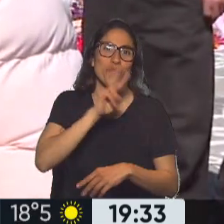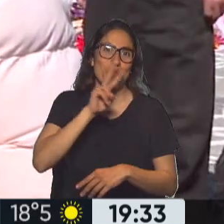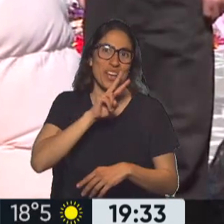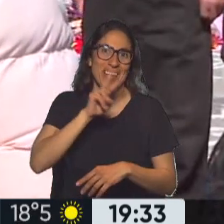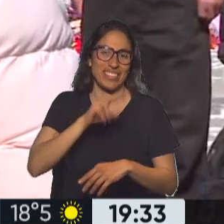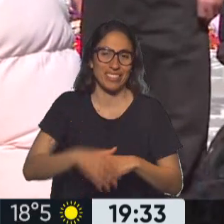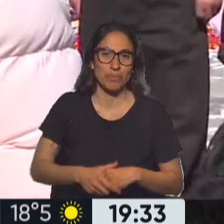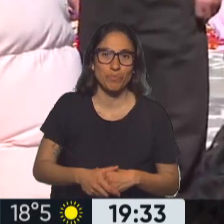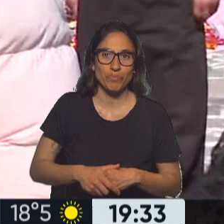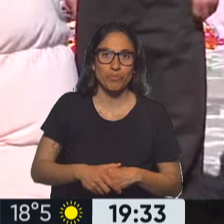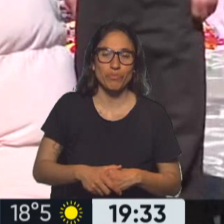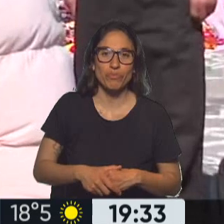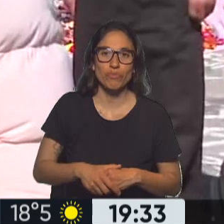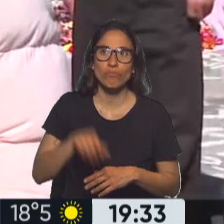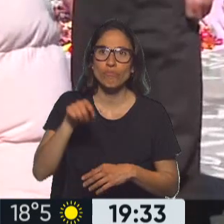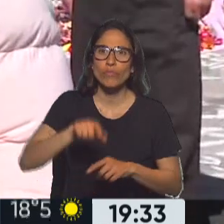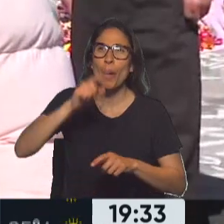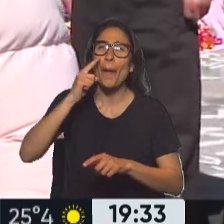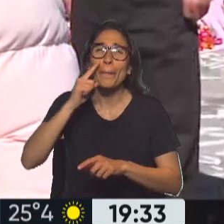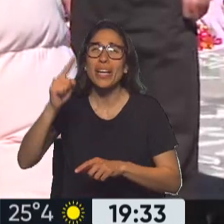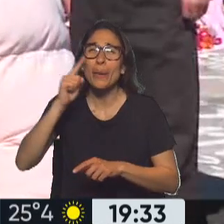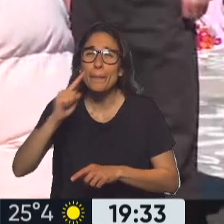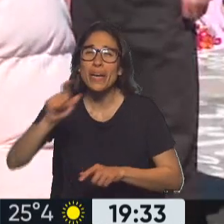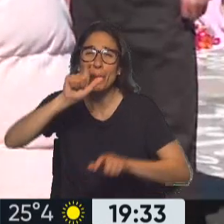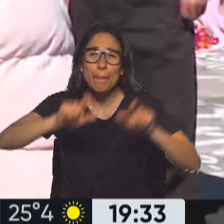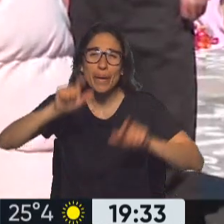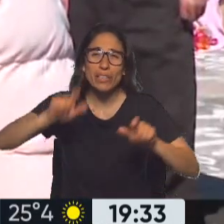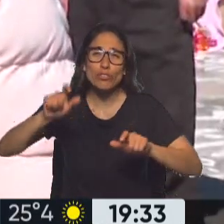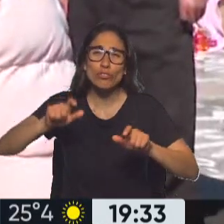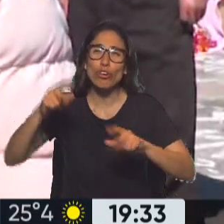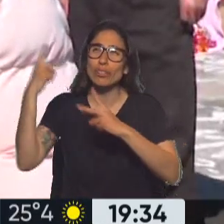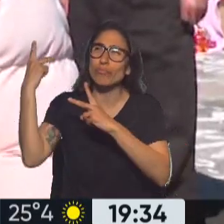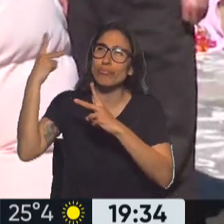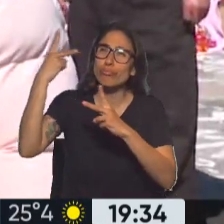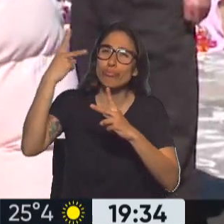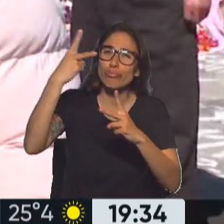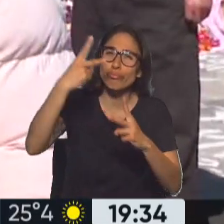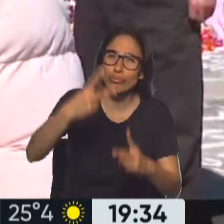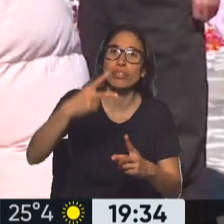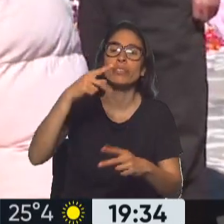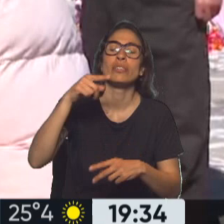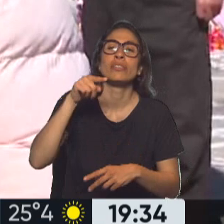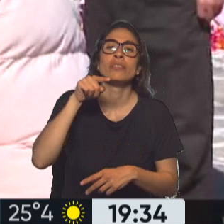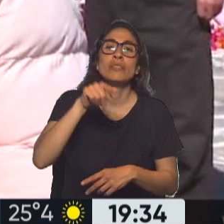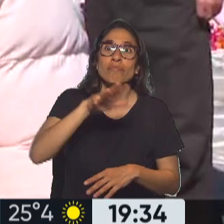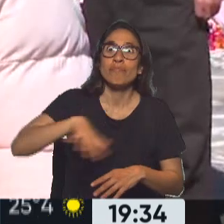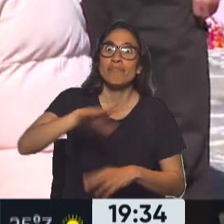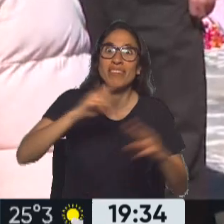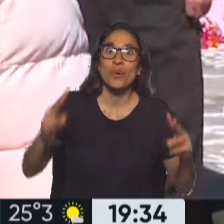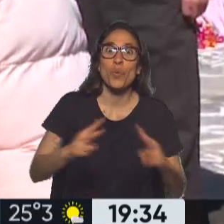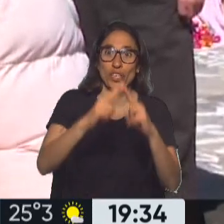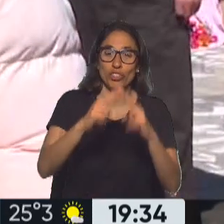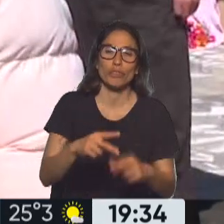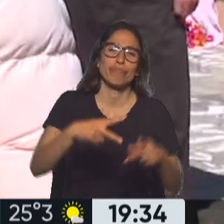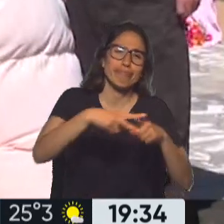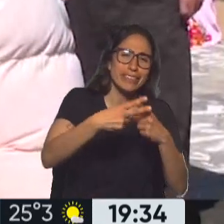aquí se han movilizado miles de personas para participar de encuentros, charlas, talleres y también del pañuelazo de la Marea